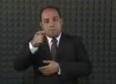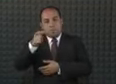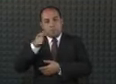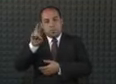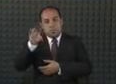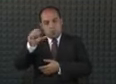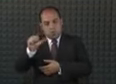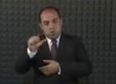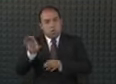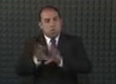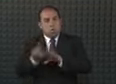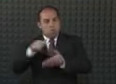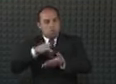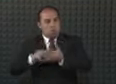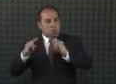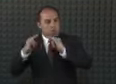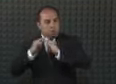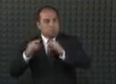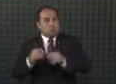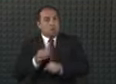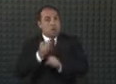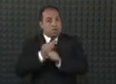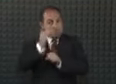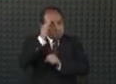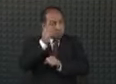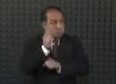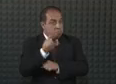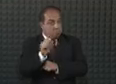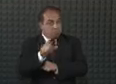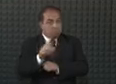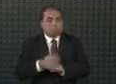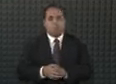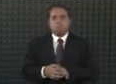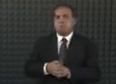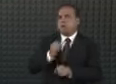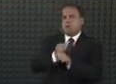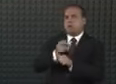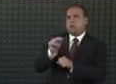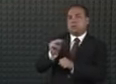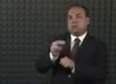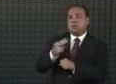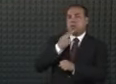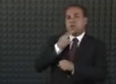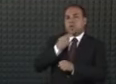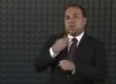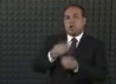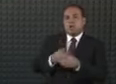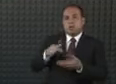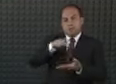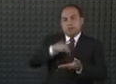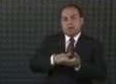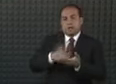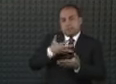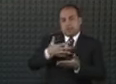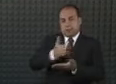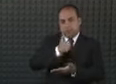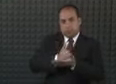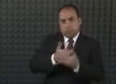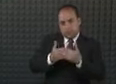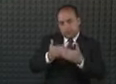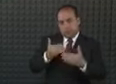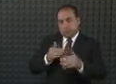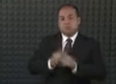posible albergue. ¿Se considera en esta ocasión? En esta ocasión no, vamos a usar albergues que existen en la ciudad ya